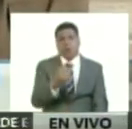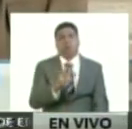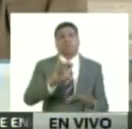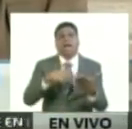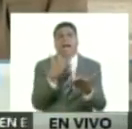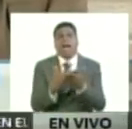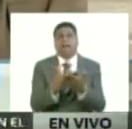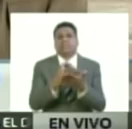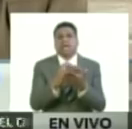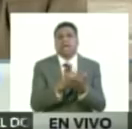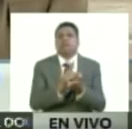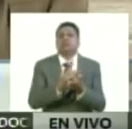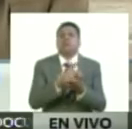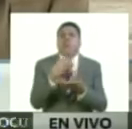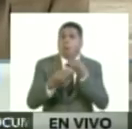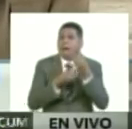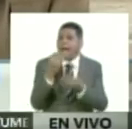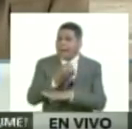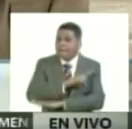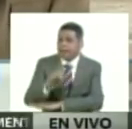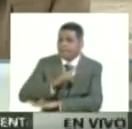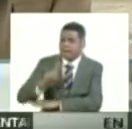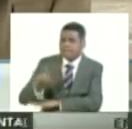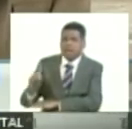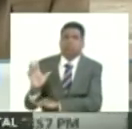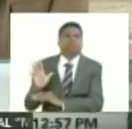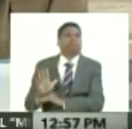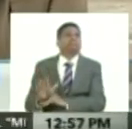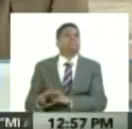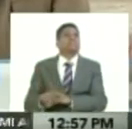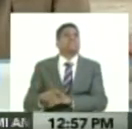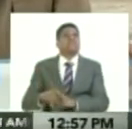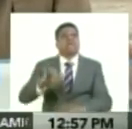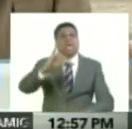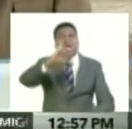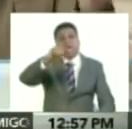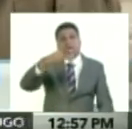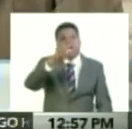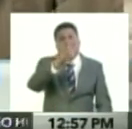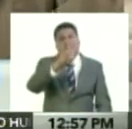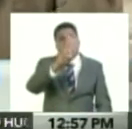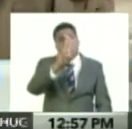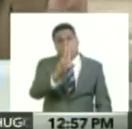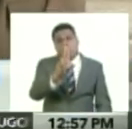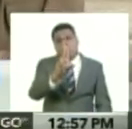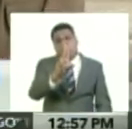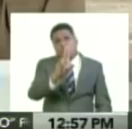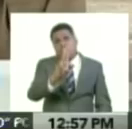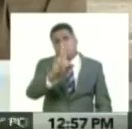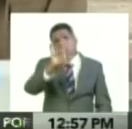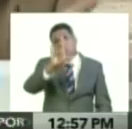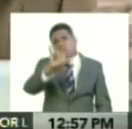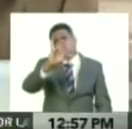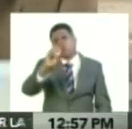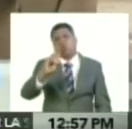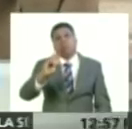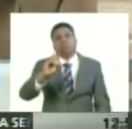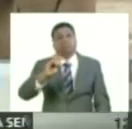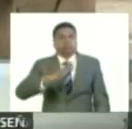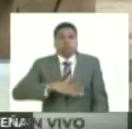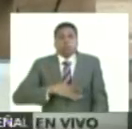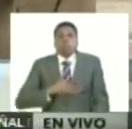el desacato? ¿Qué quiere decir eso? Que el señor Julio Borges no va a poder asumir la presidencia de forma legal de la Asamblea Nacional